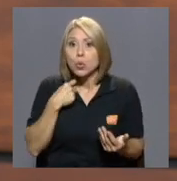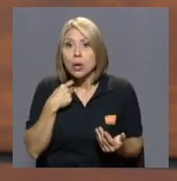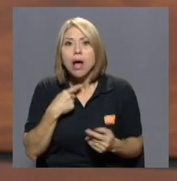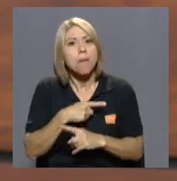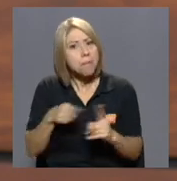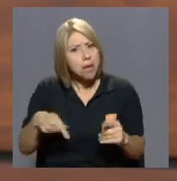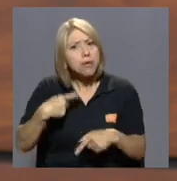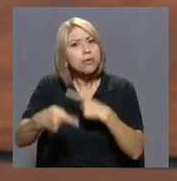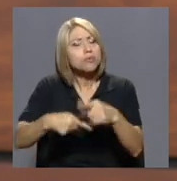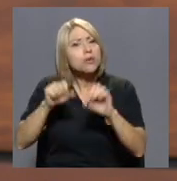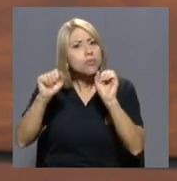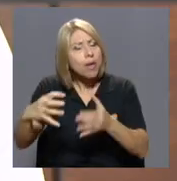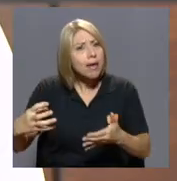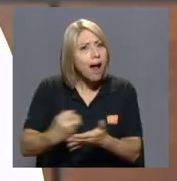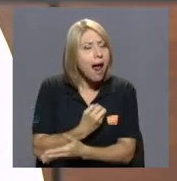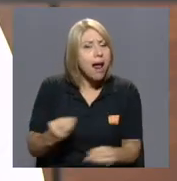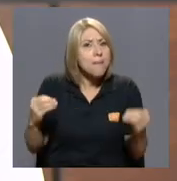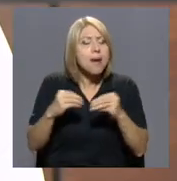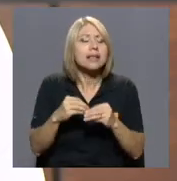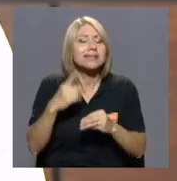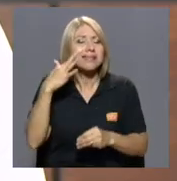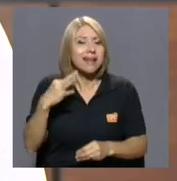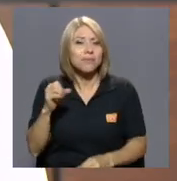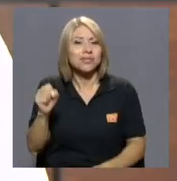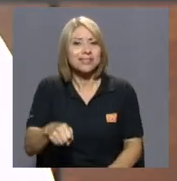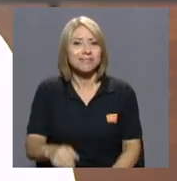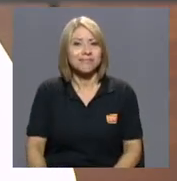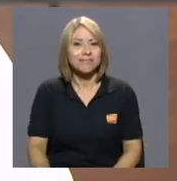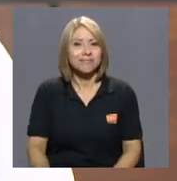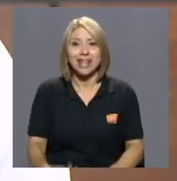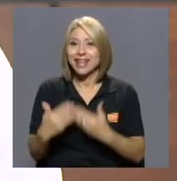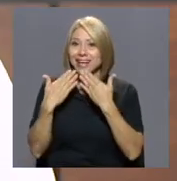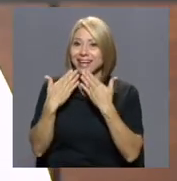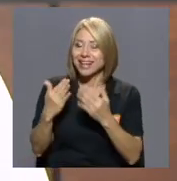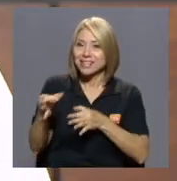más, creemos que sí. Don Alberto, muchas gracias por su explicación, claro, y por estar en esta semana en el 15.